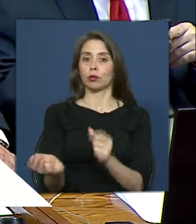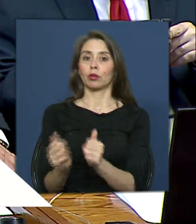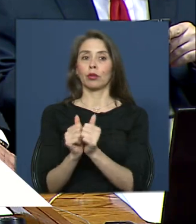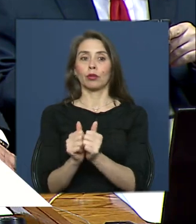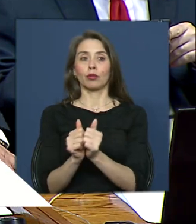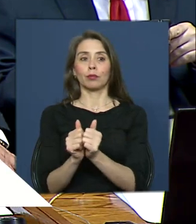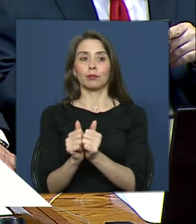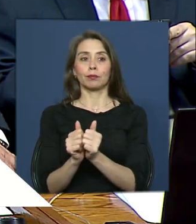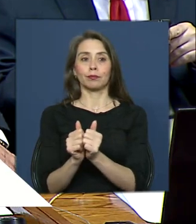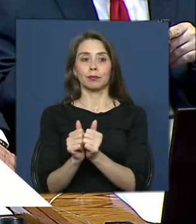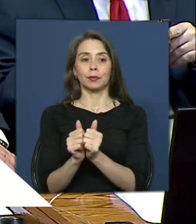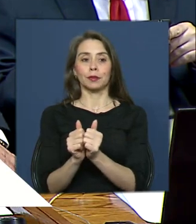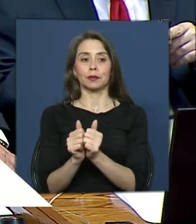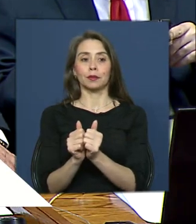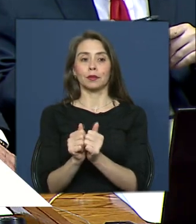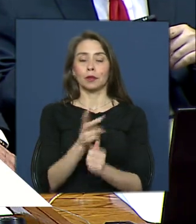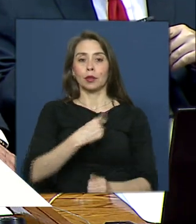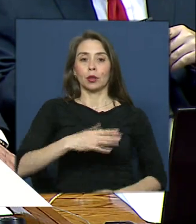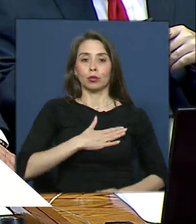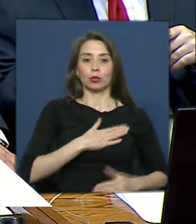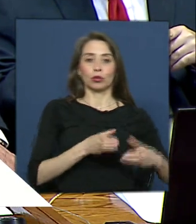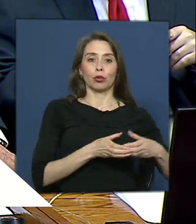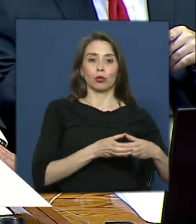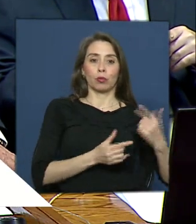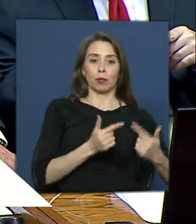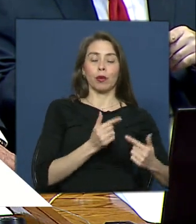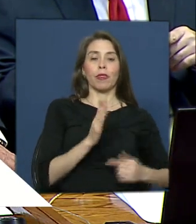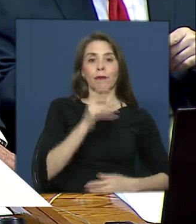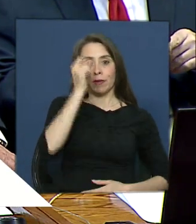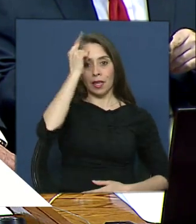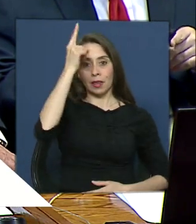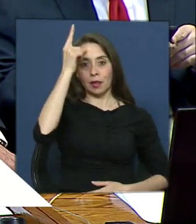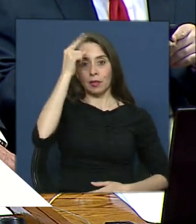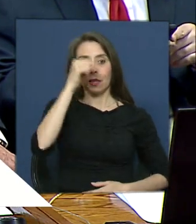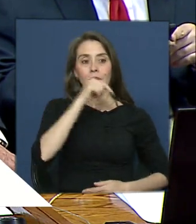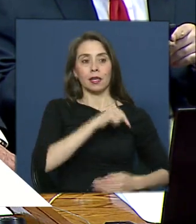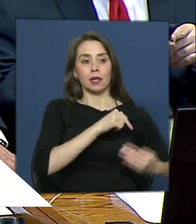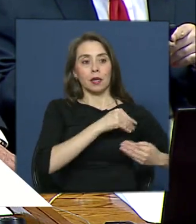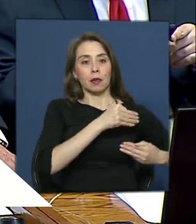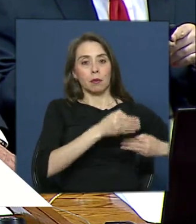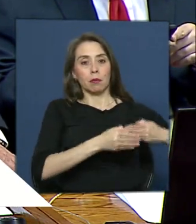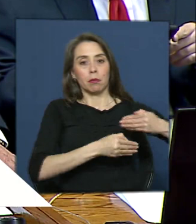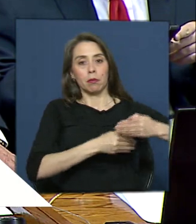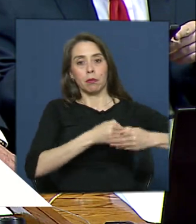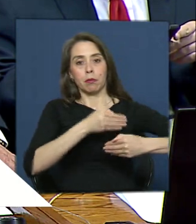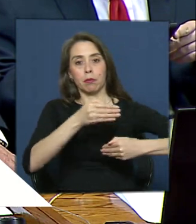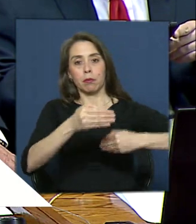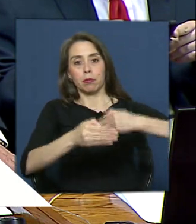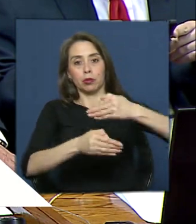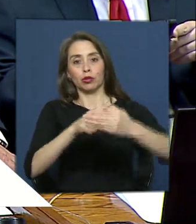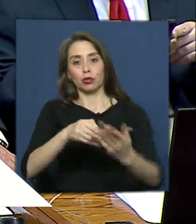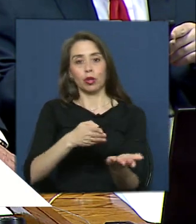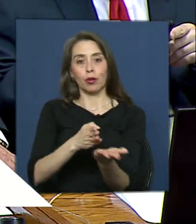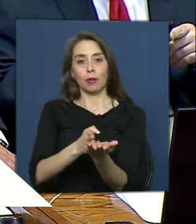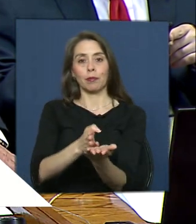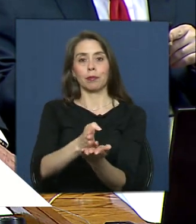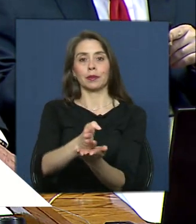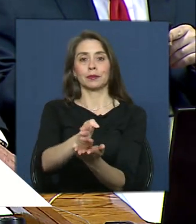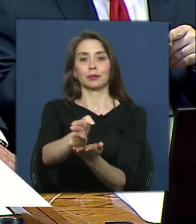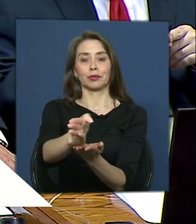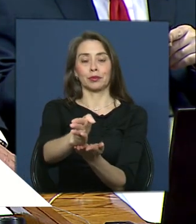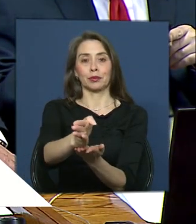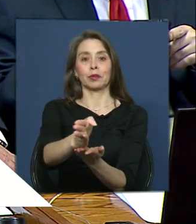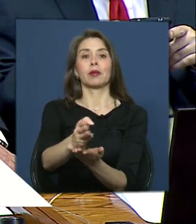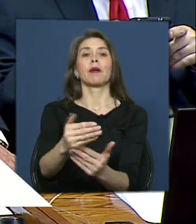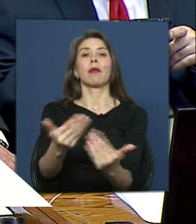de nuestro sector tienen que entender, que aquí hay un proceso un proceso que está en curso, y tenemos que